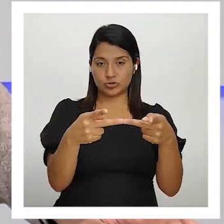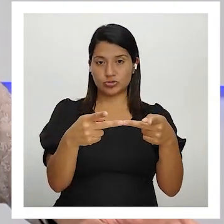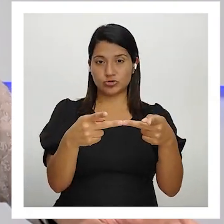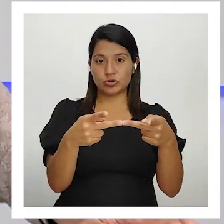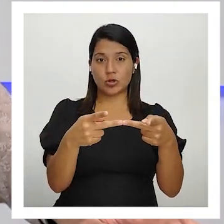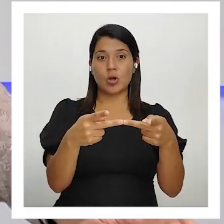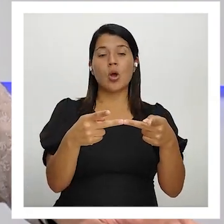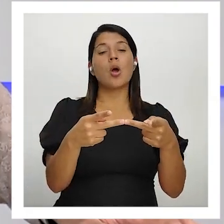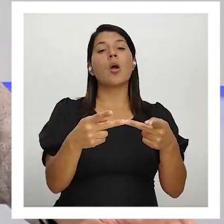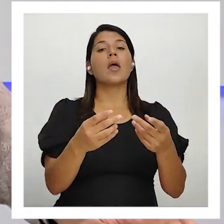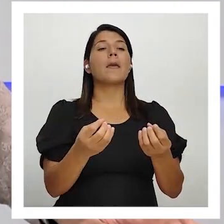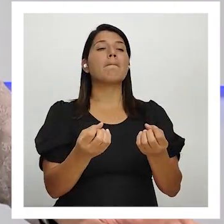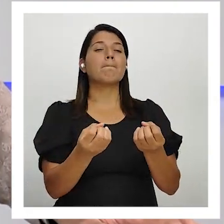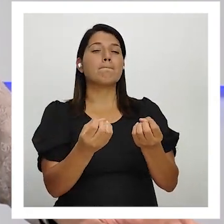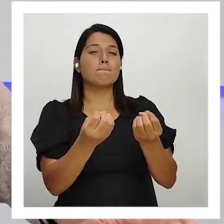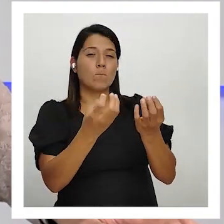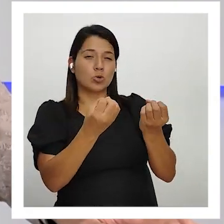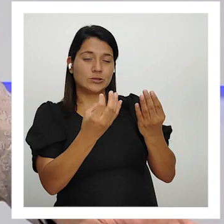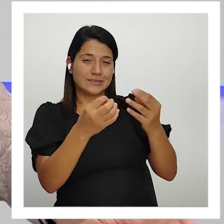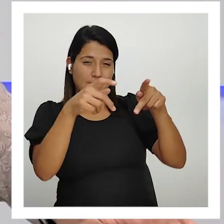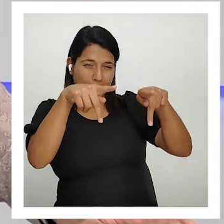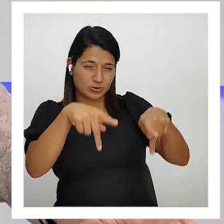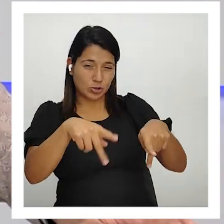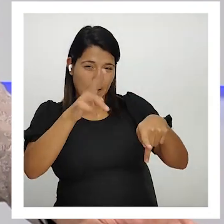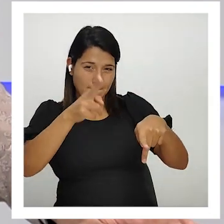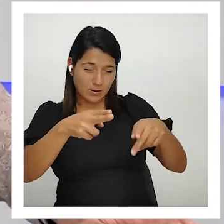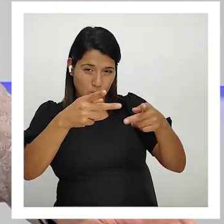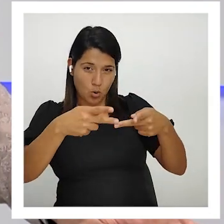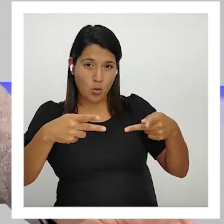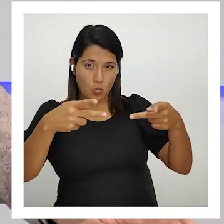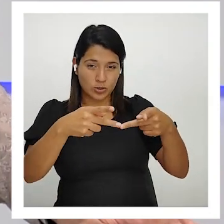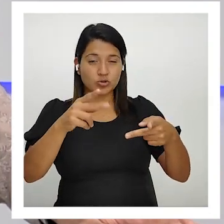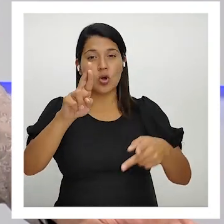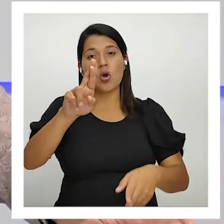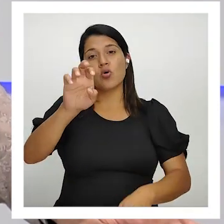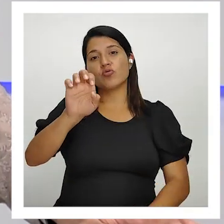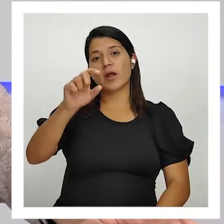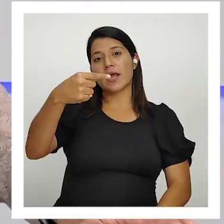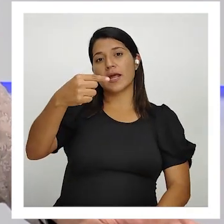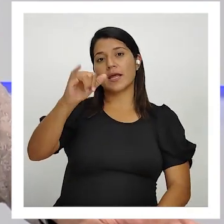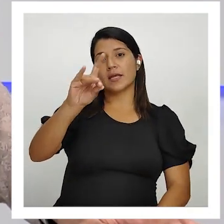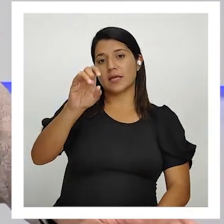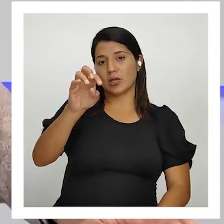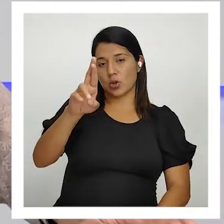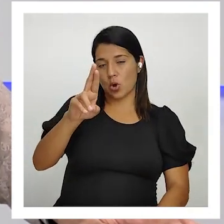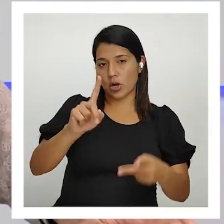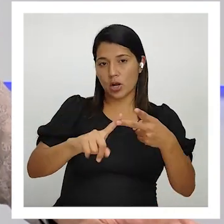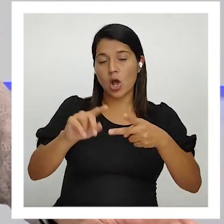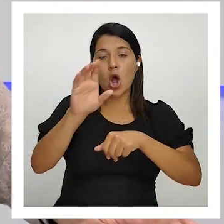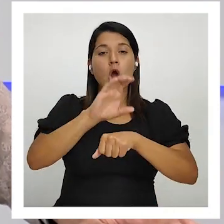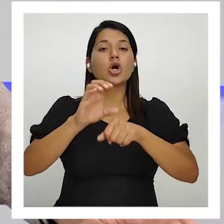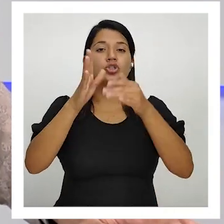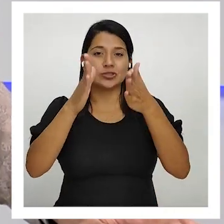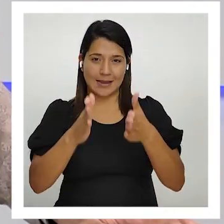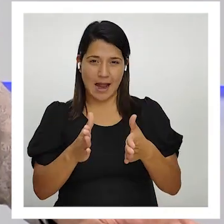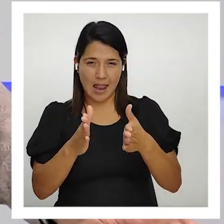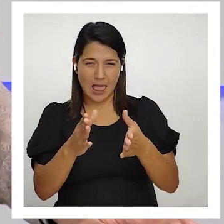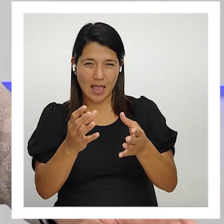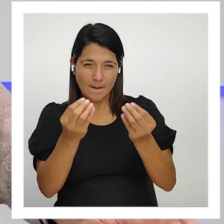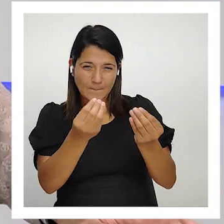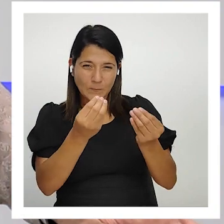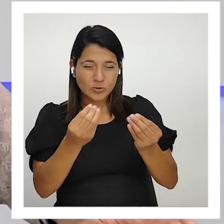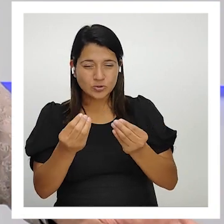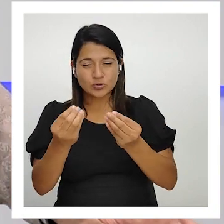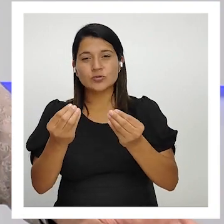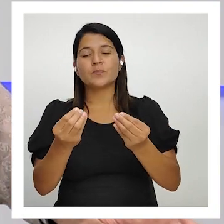plurinominales, para las listas, o sea, para los regidores y para los concejales de distrito. Y las nóminas de